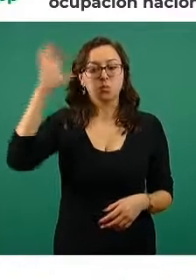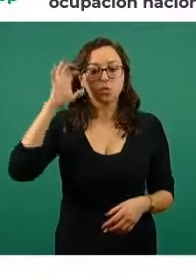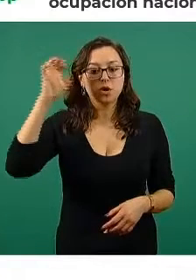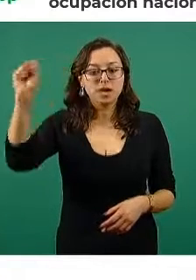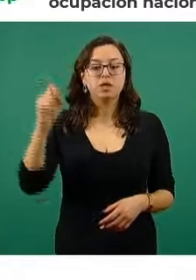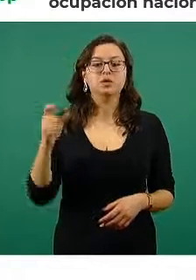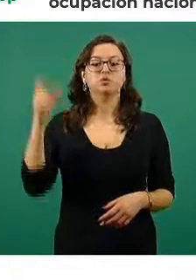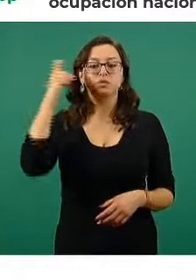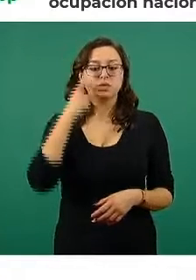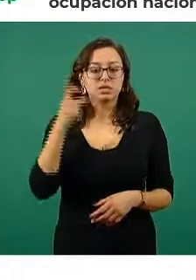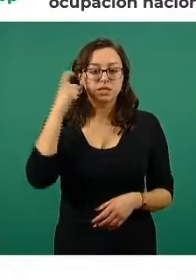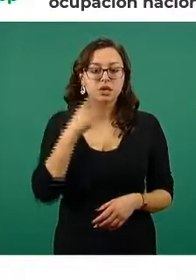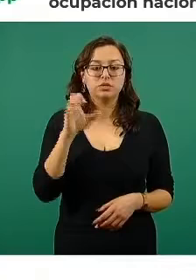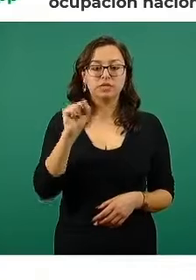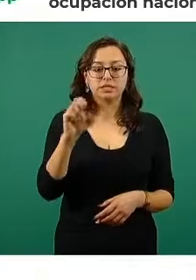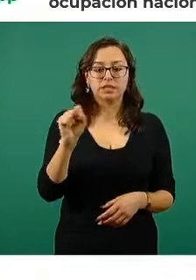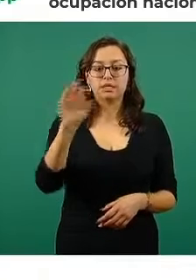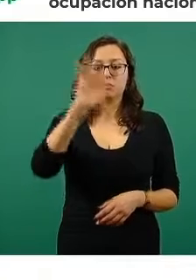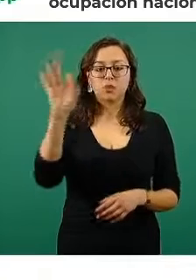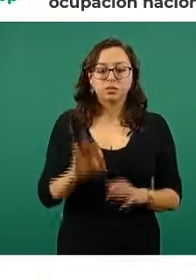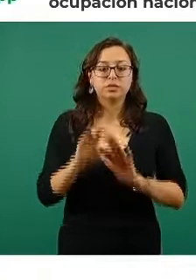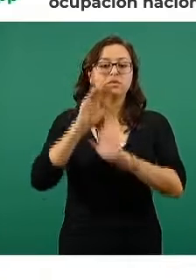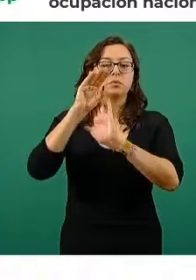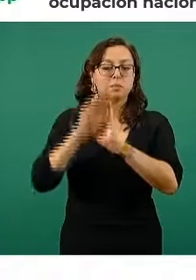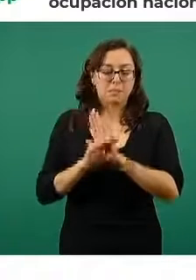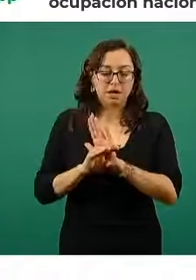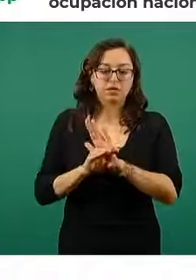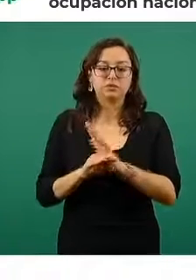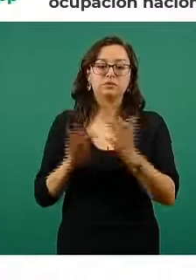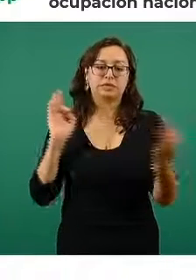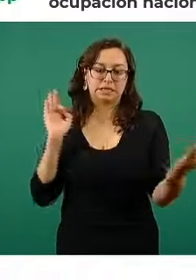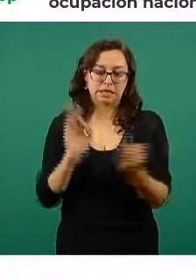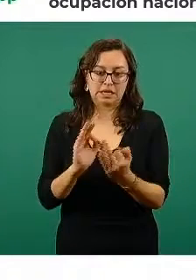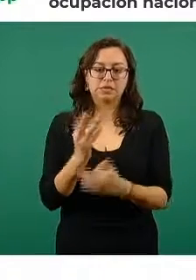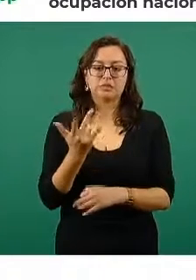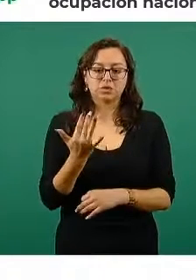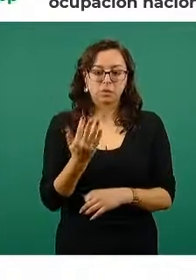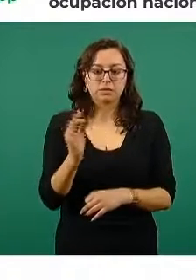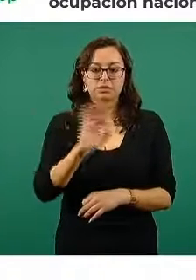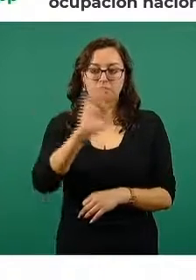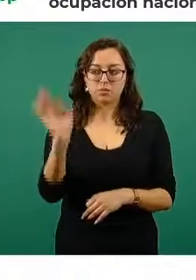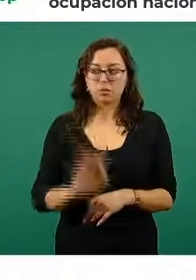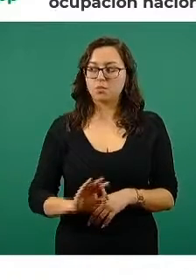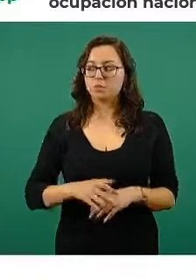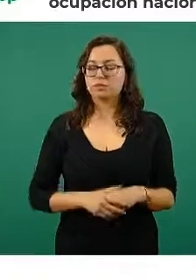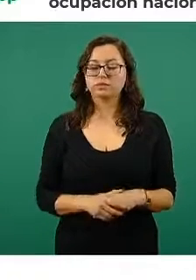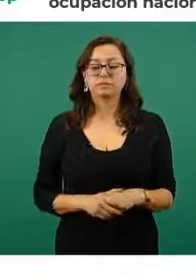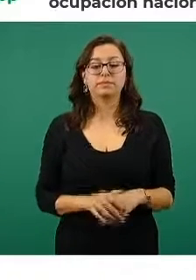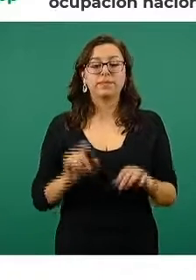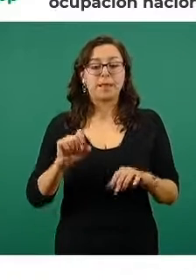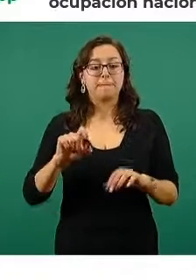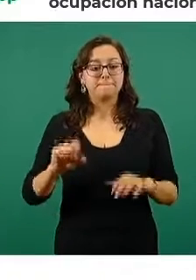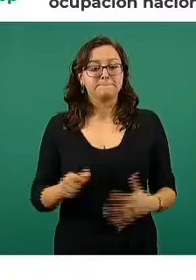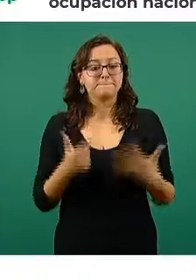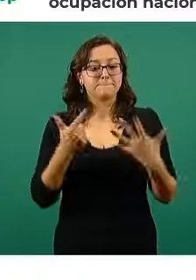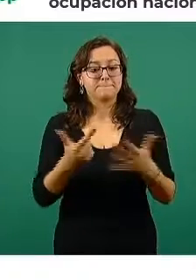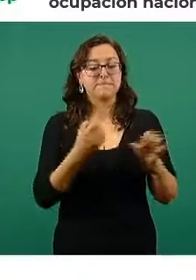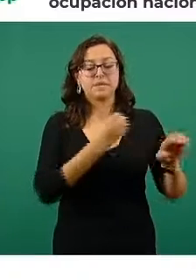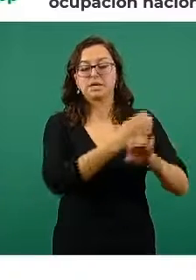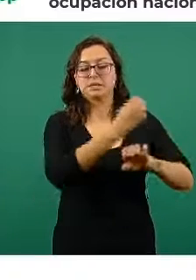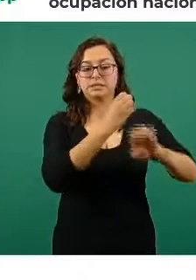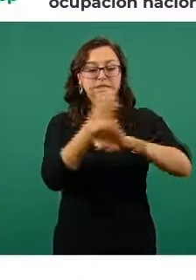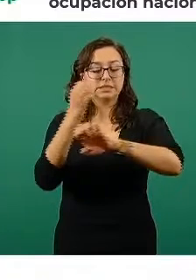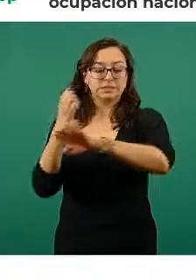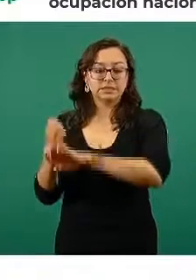inclusive del 60% y más bien acercándose al 50%. Y 27 entidades federativas, la